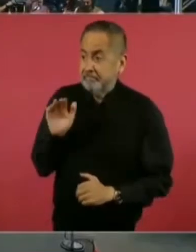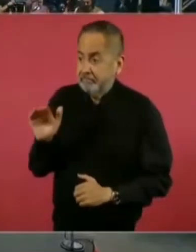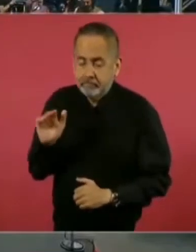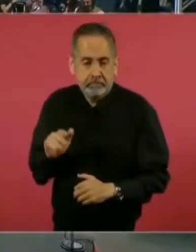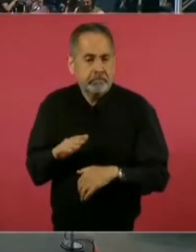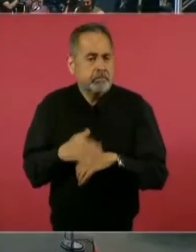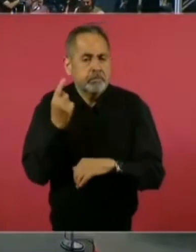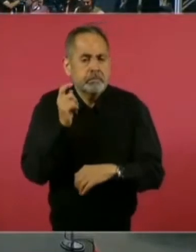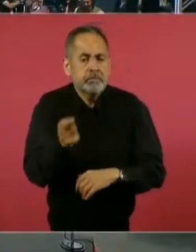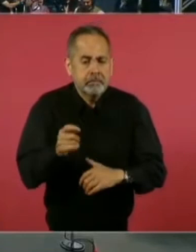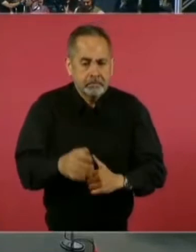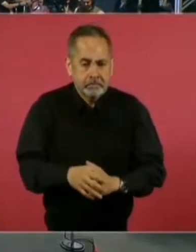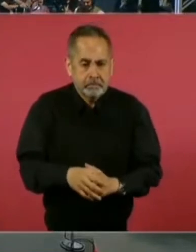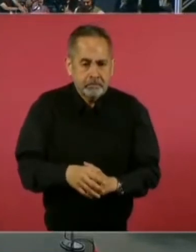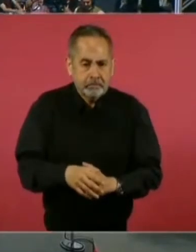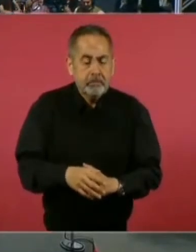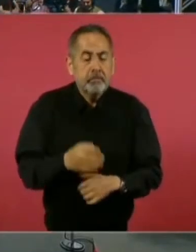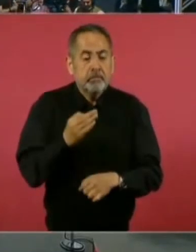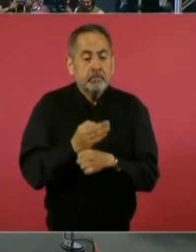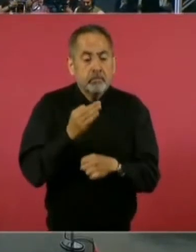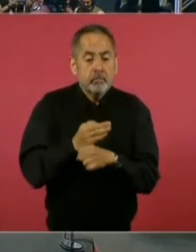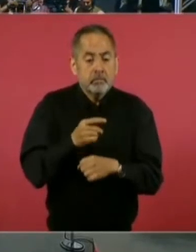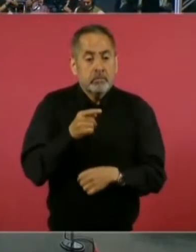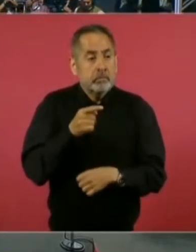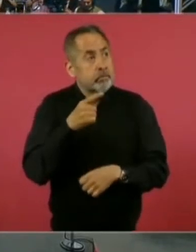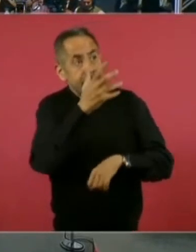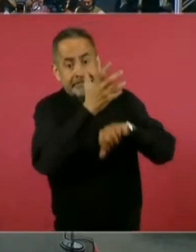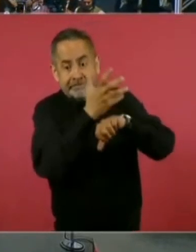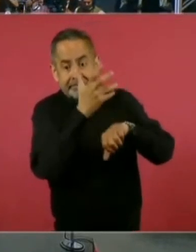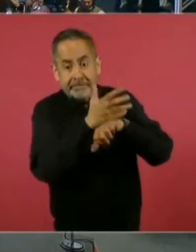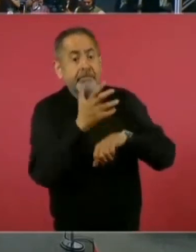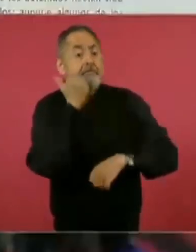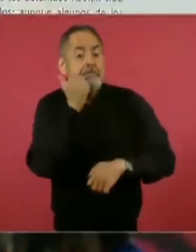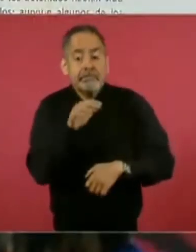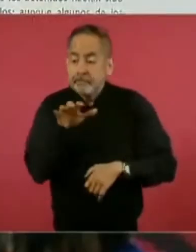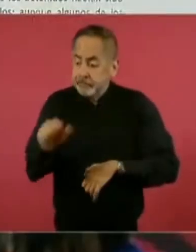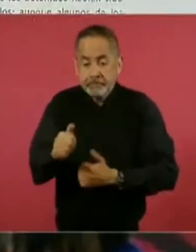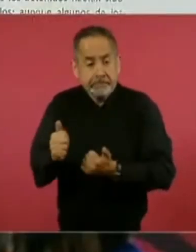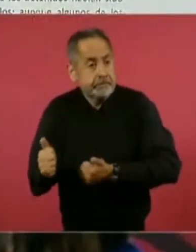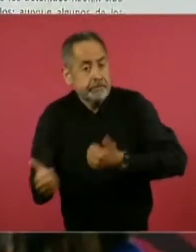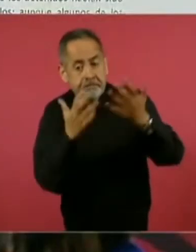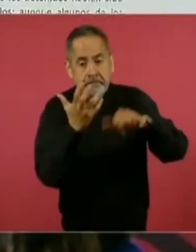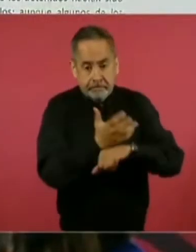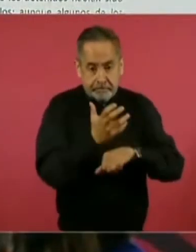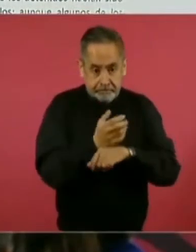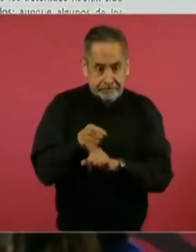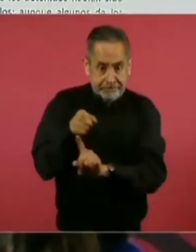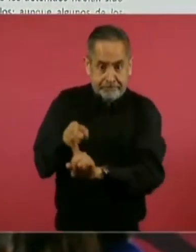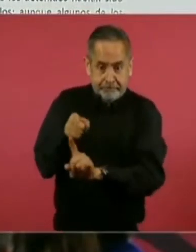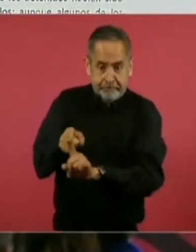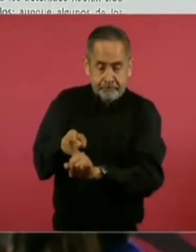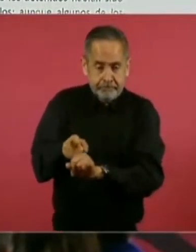porque se está solicitando su extradición a Estados Unidos,